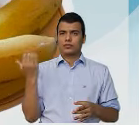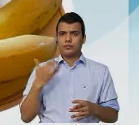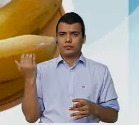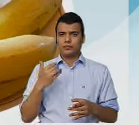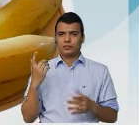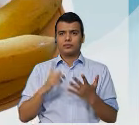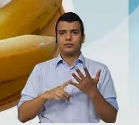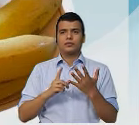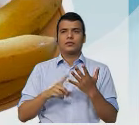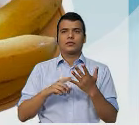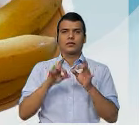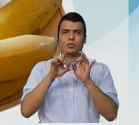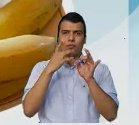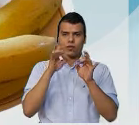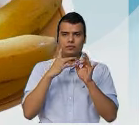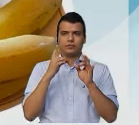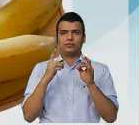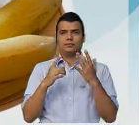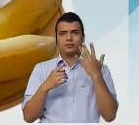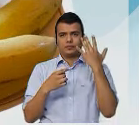pasas y kiwi.